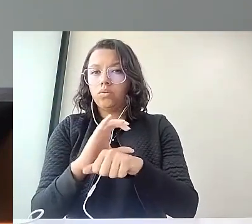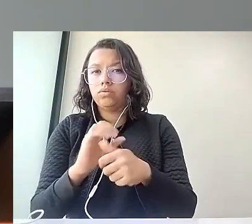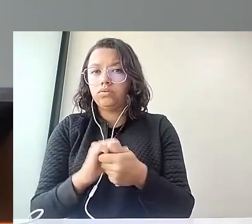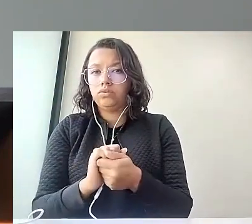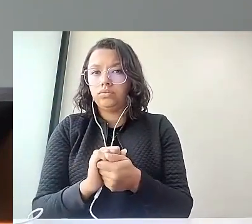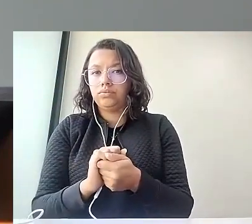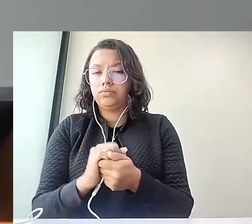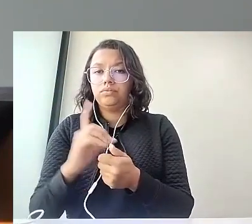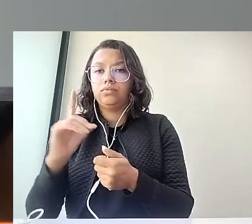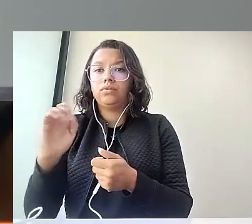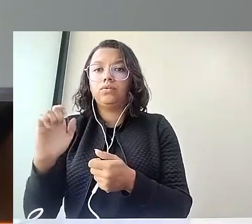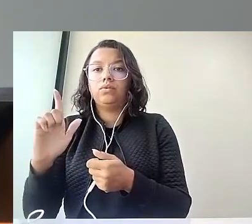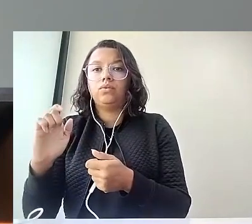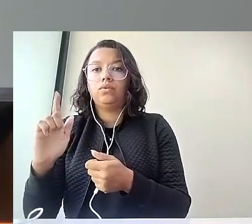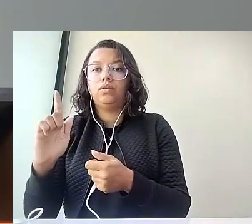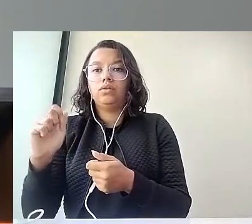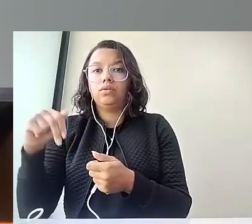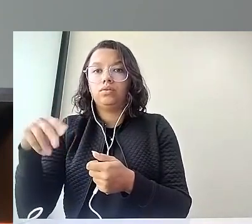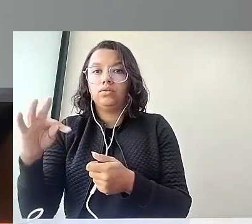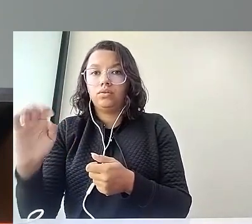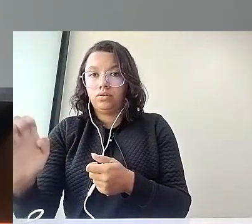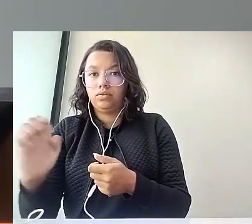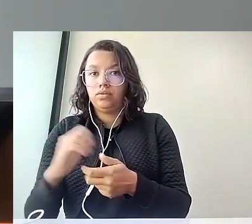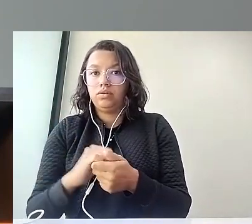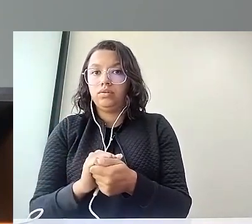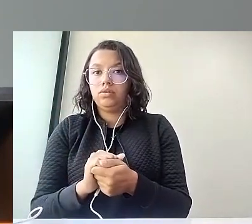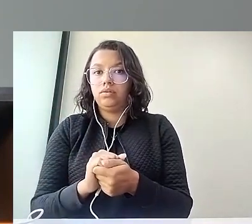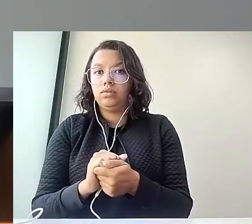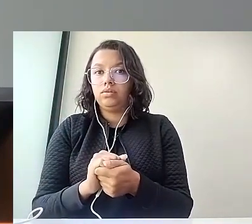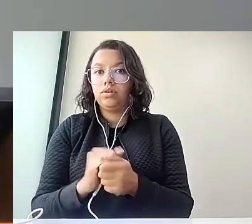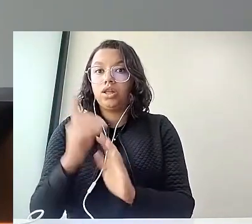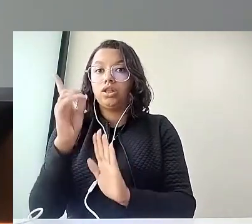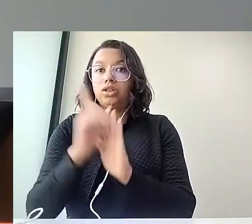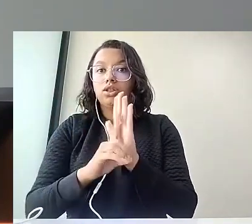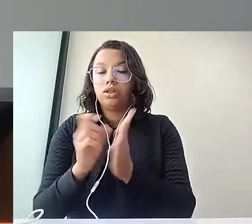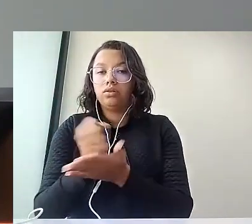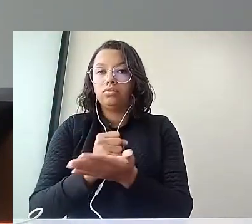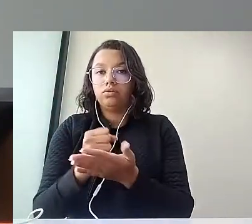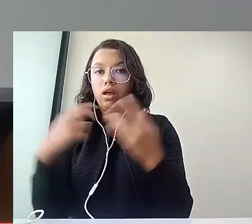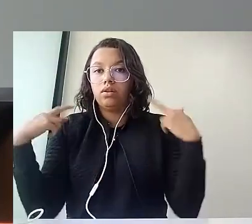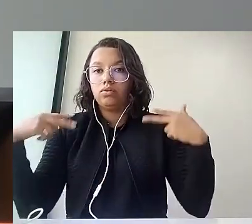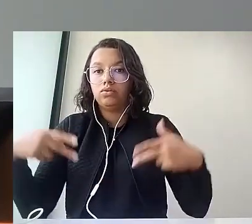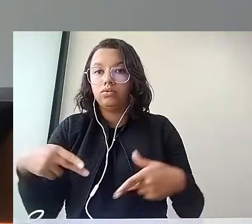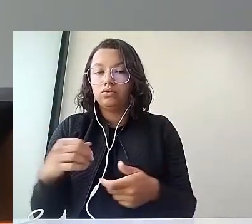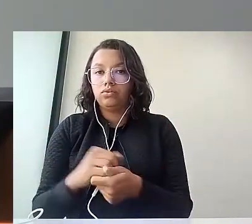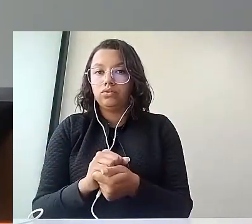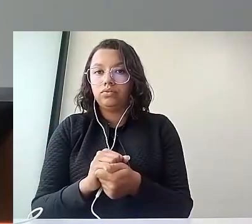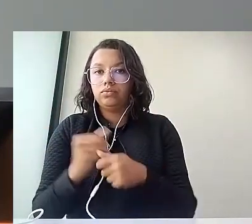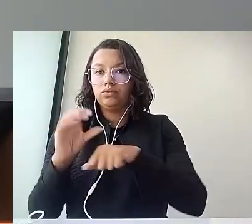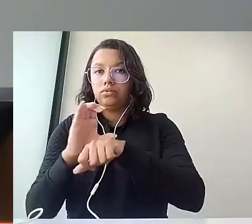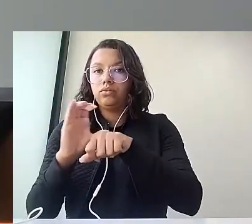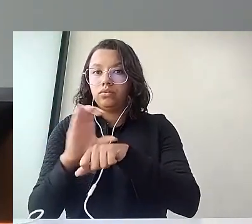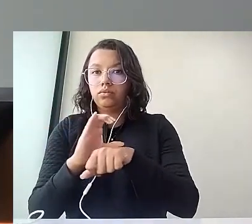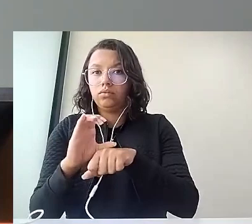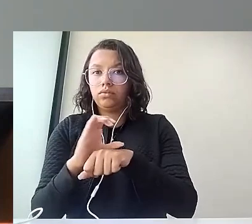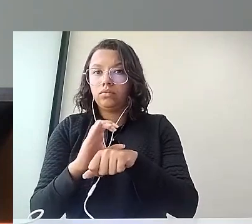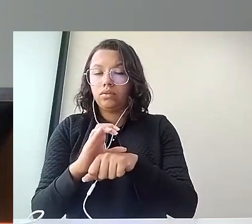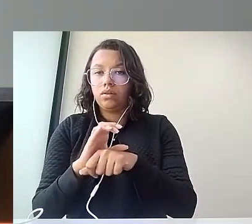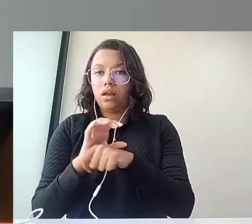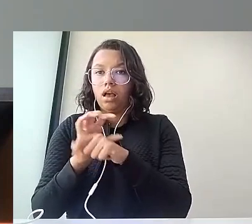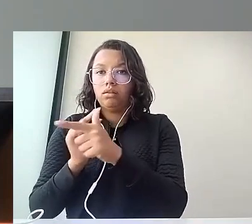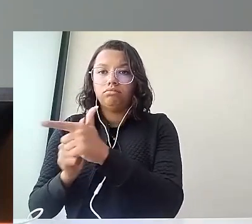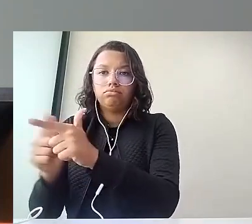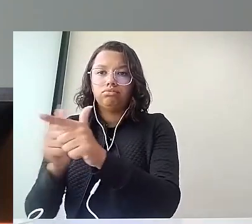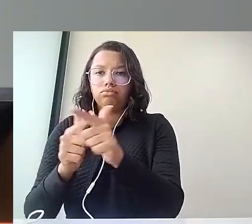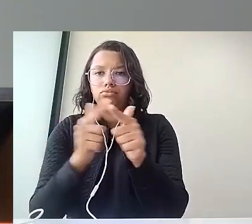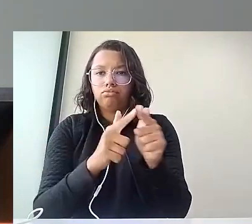delegativo y finalmente es un constitucionalismo de derechos humanos. Un constitucionalismo delegativo, eso